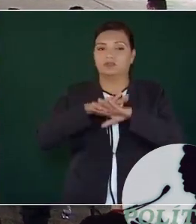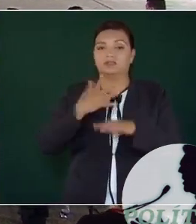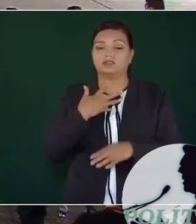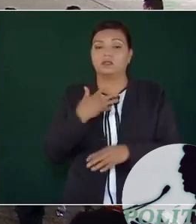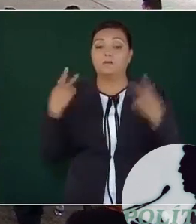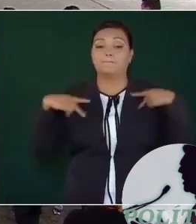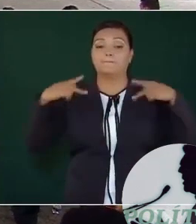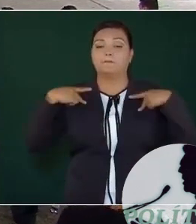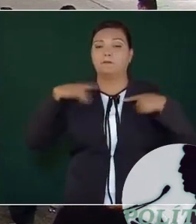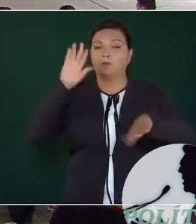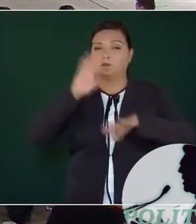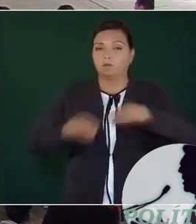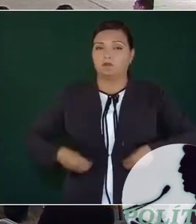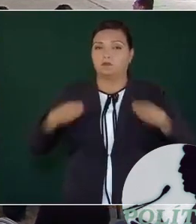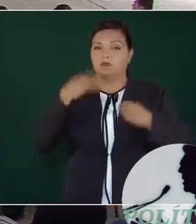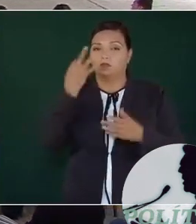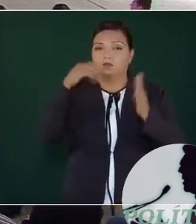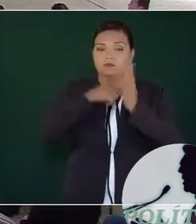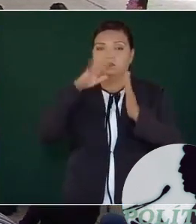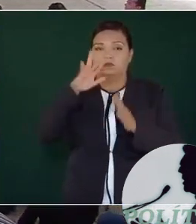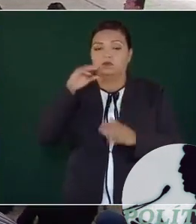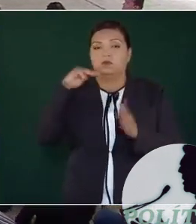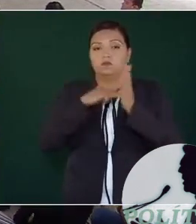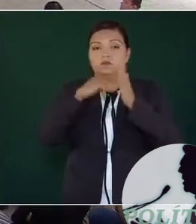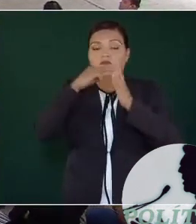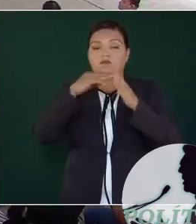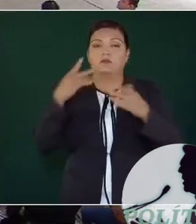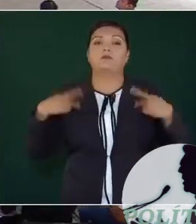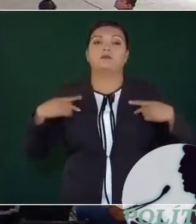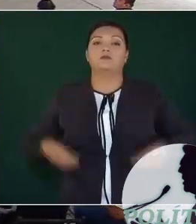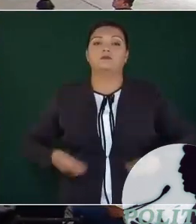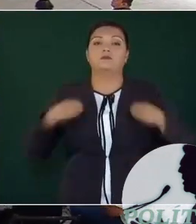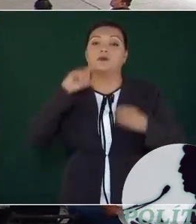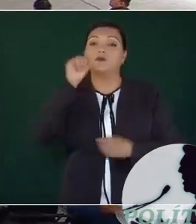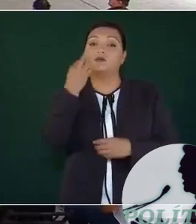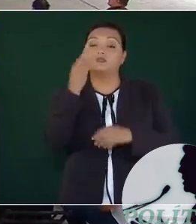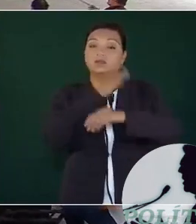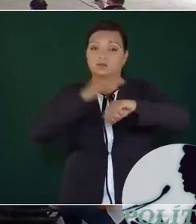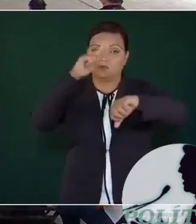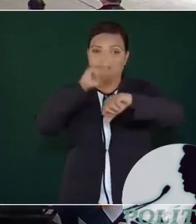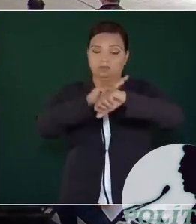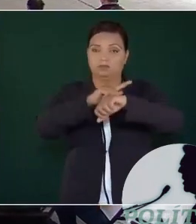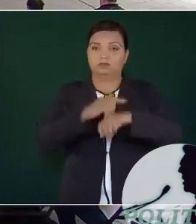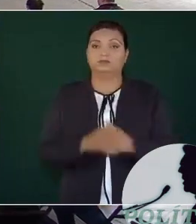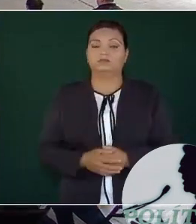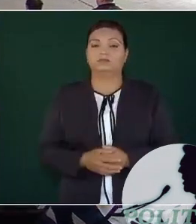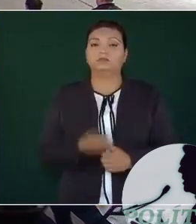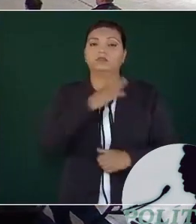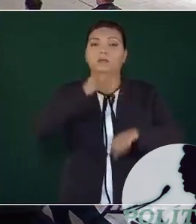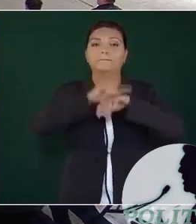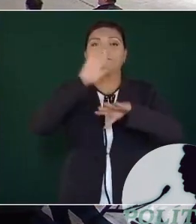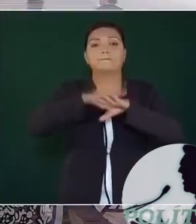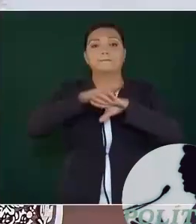una población de aproximadamente 3.5 millones de habitantes en sus 43 municipios. Los municipios